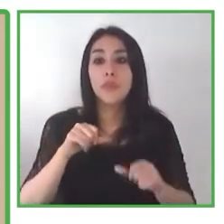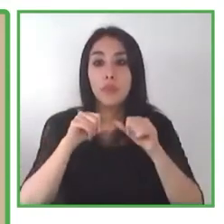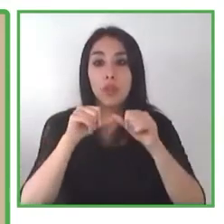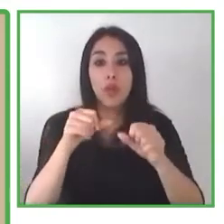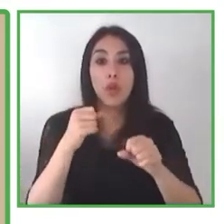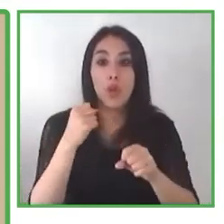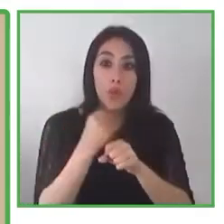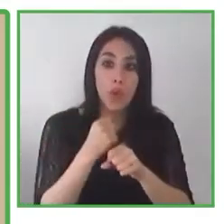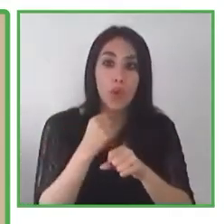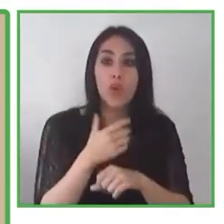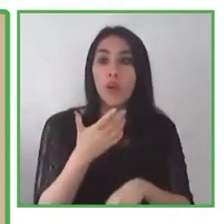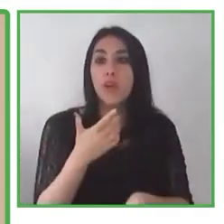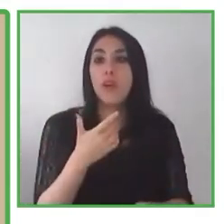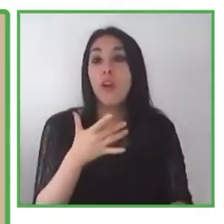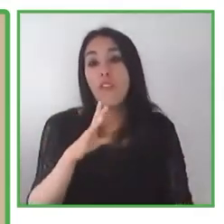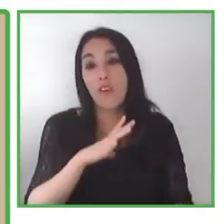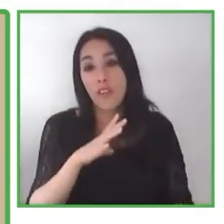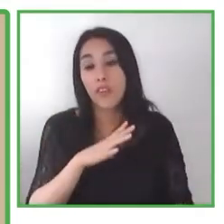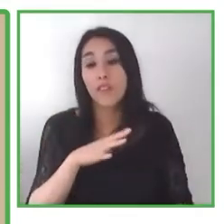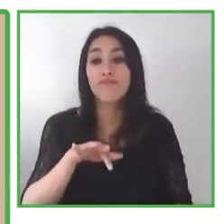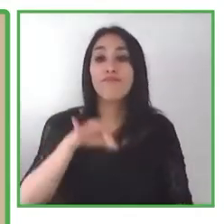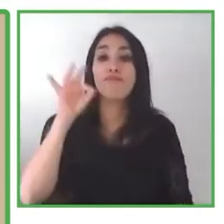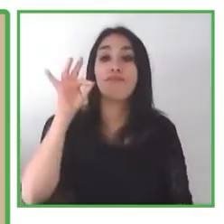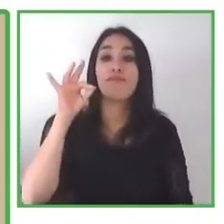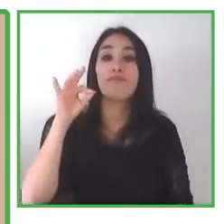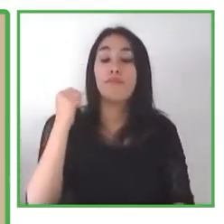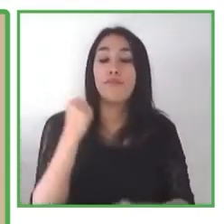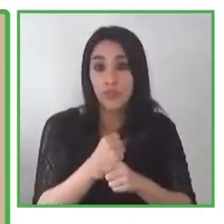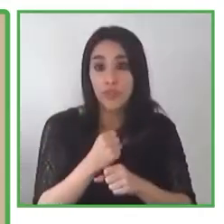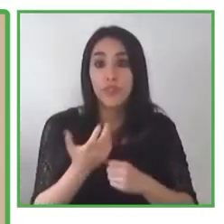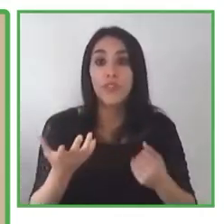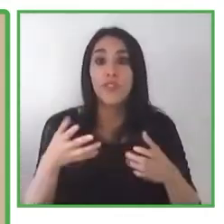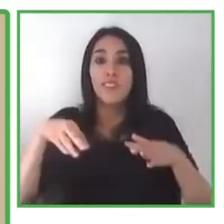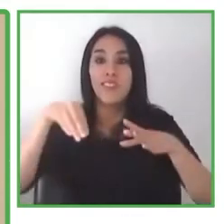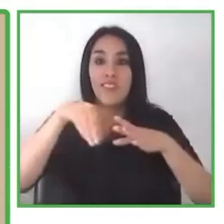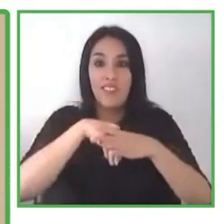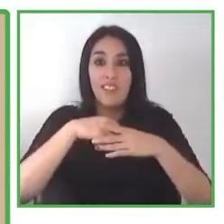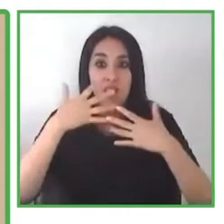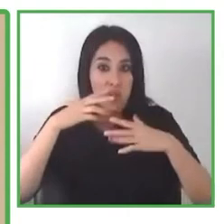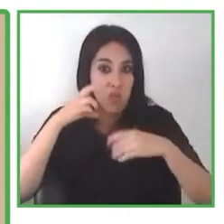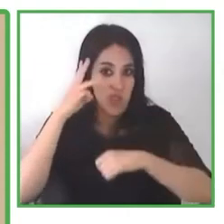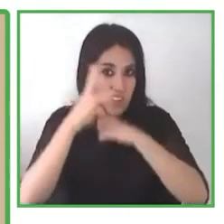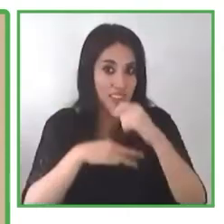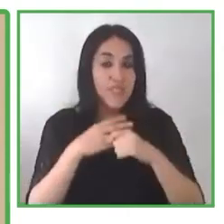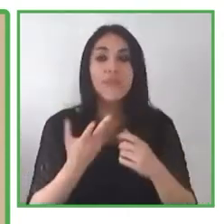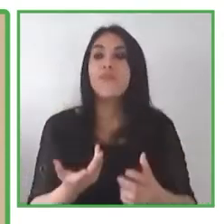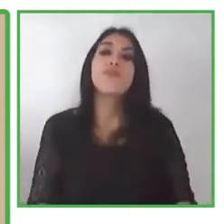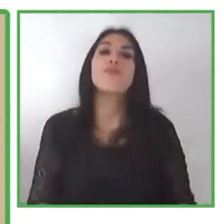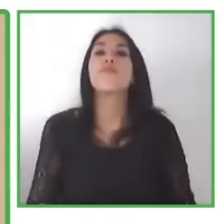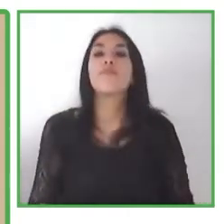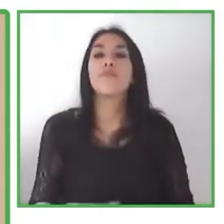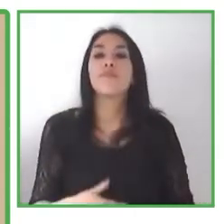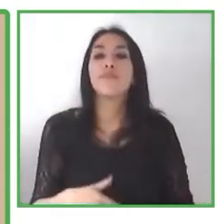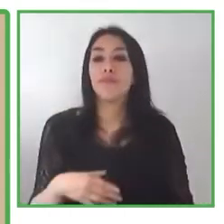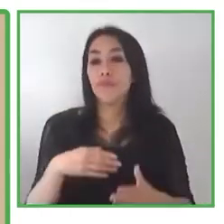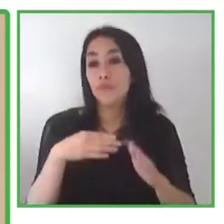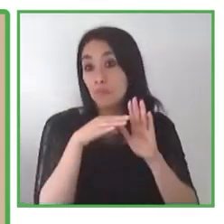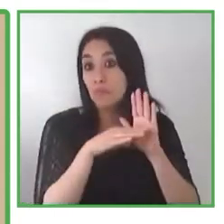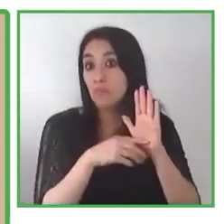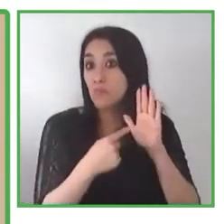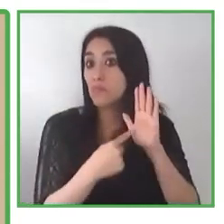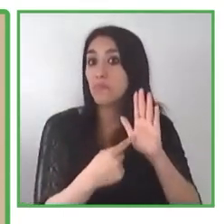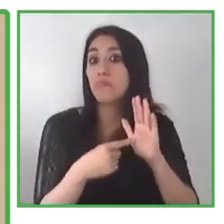hacer para lograr que el empleo inclusivo sea una realidad para todo el mundo. De nivel global, las personas